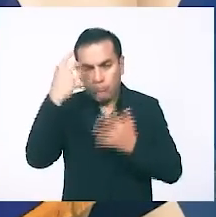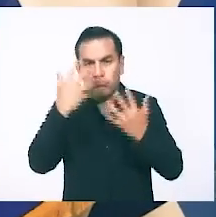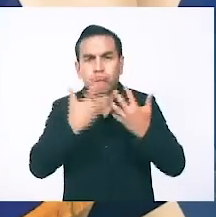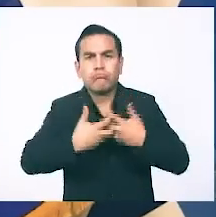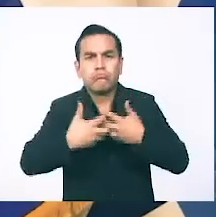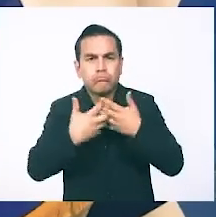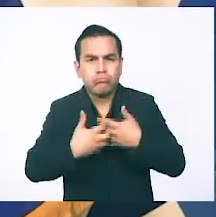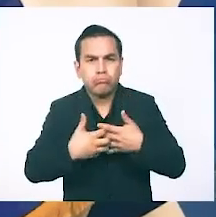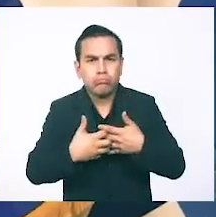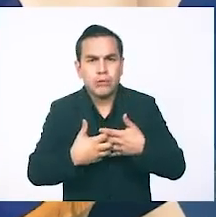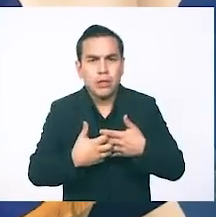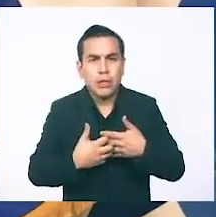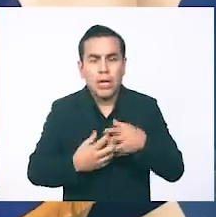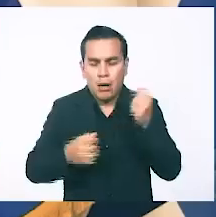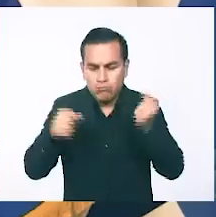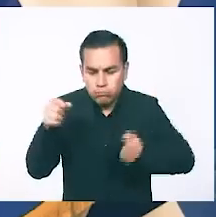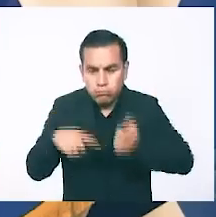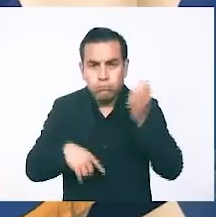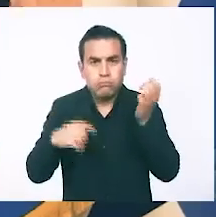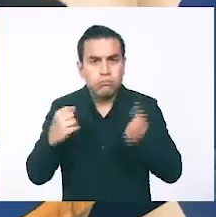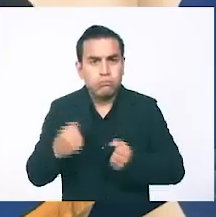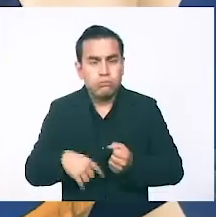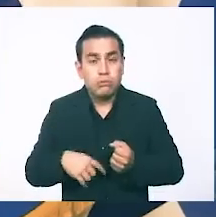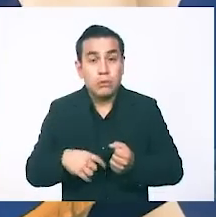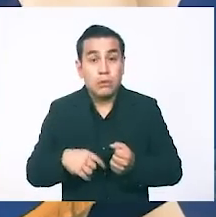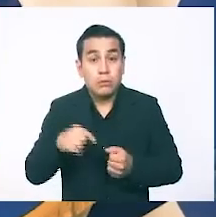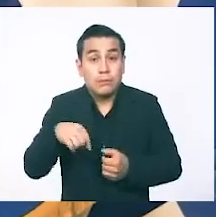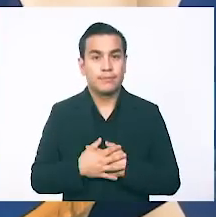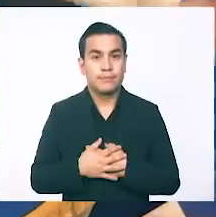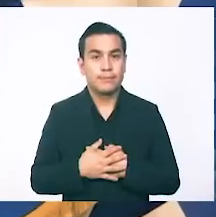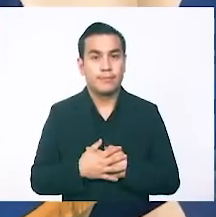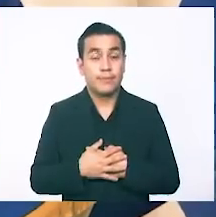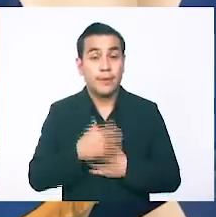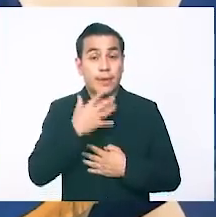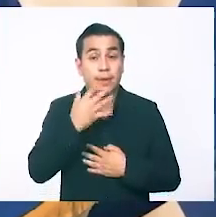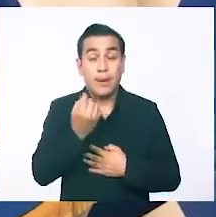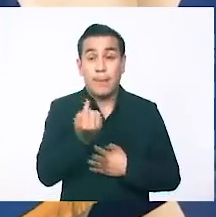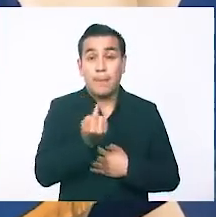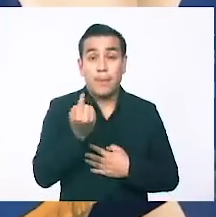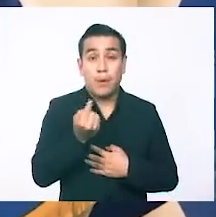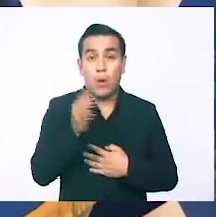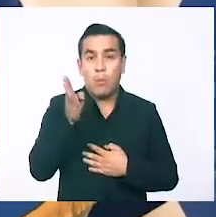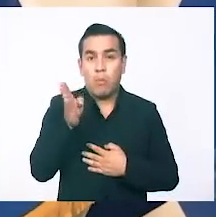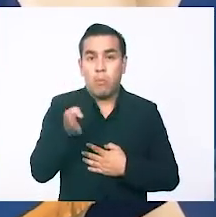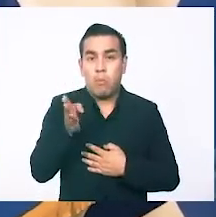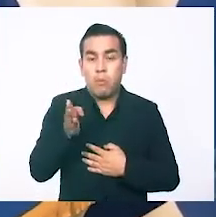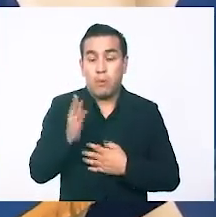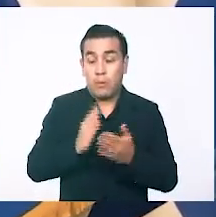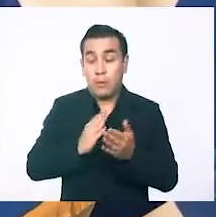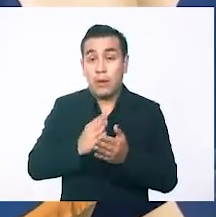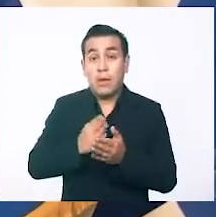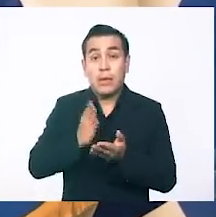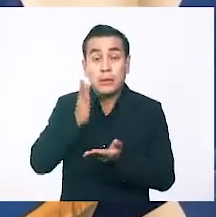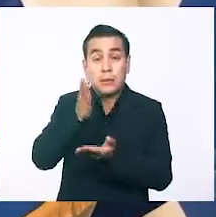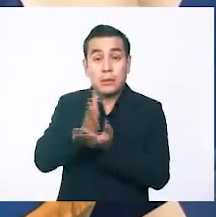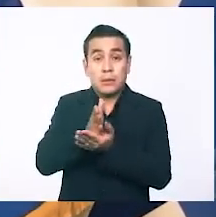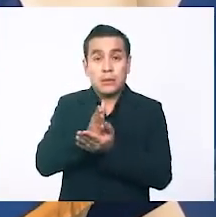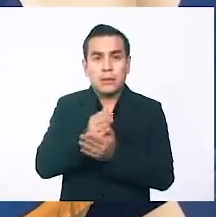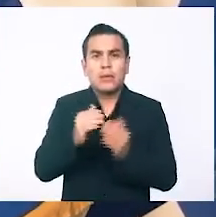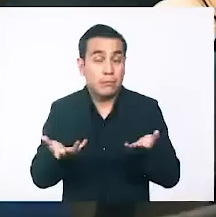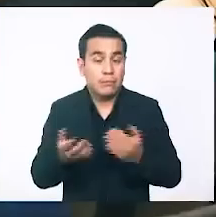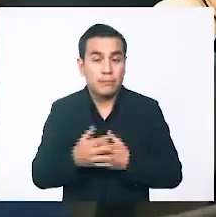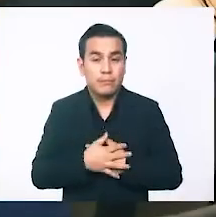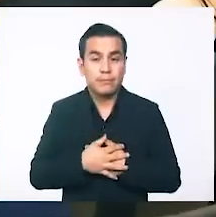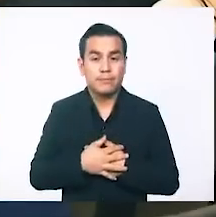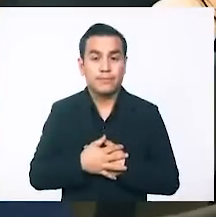campesino que está en su tierra, labrando su tierra, ahorita ya no porque es de noche. Las personas que están en los buses ahorita, que van para sus casas o en sus carros, en el